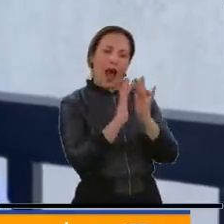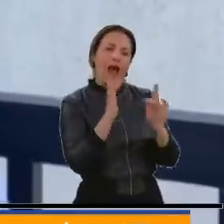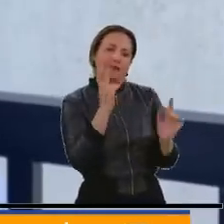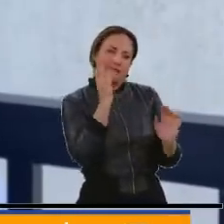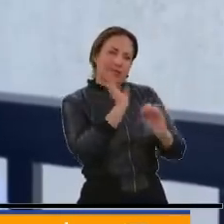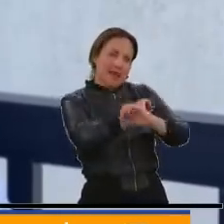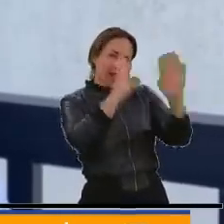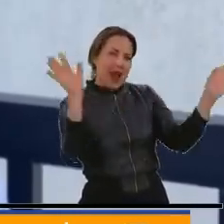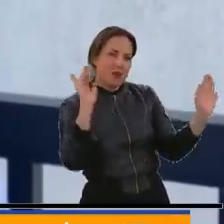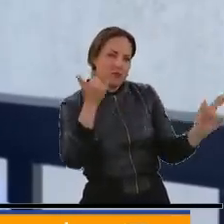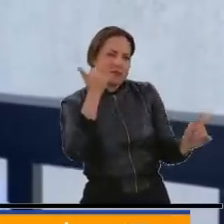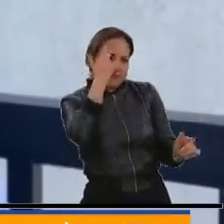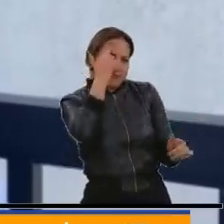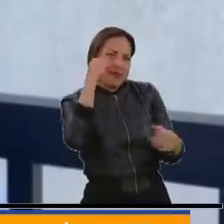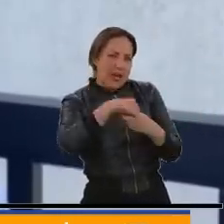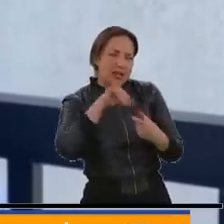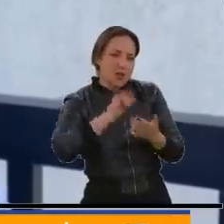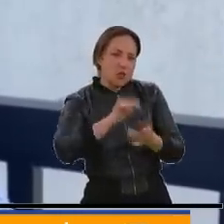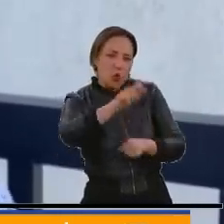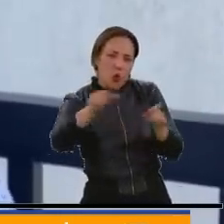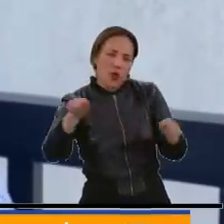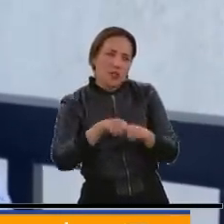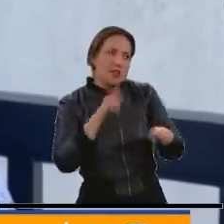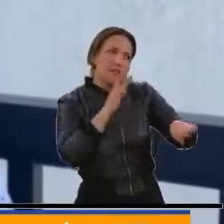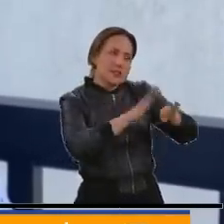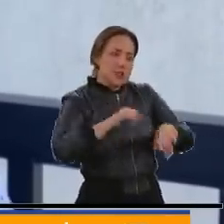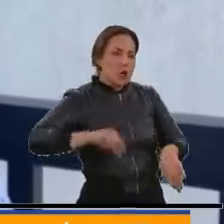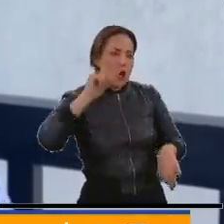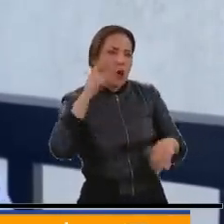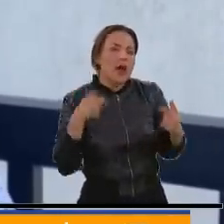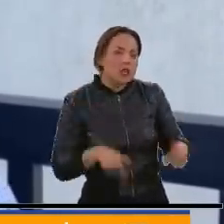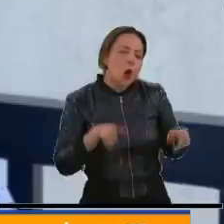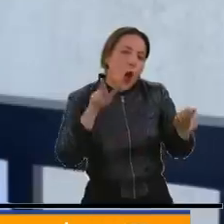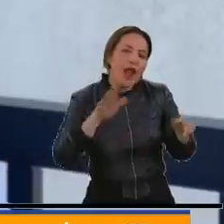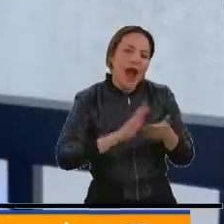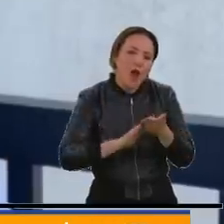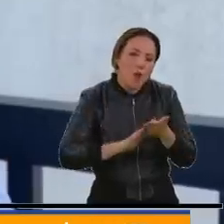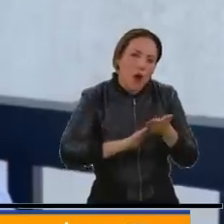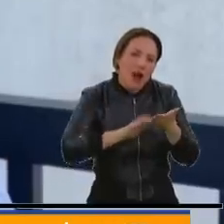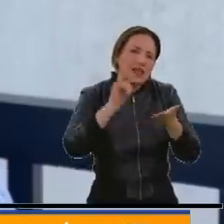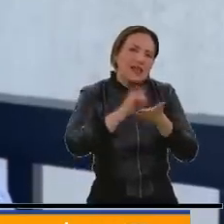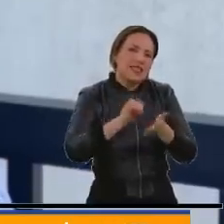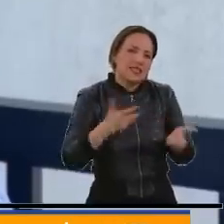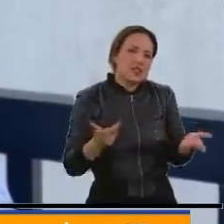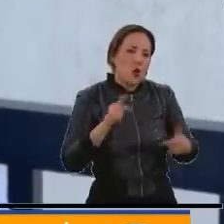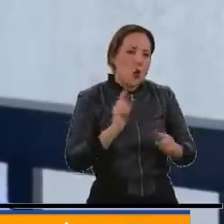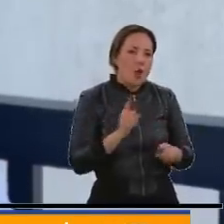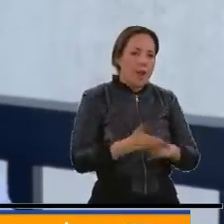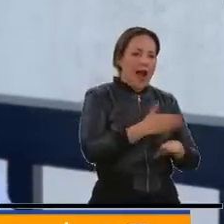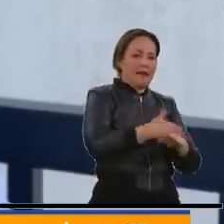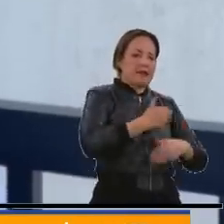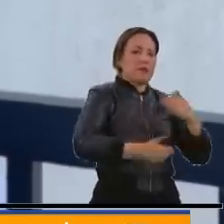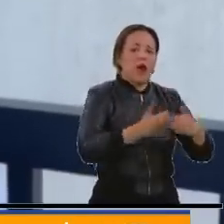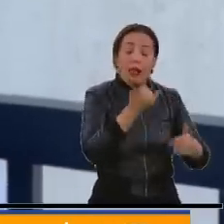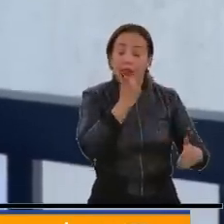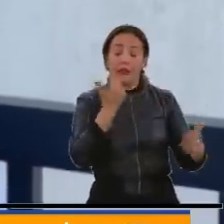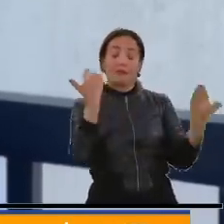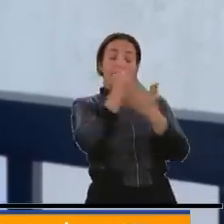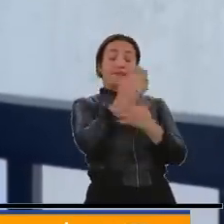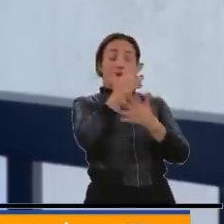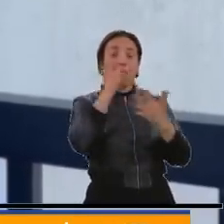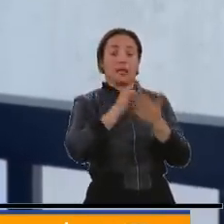eso es lo que busca el gobierno, y ojalá esto recomponga un poco todo ese proceso y corrija los errores de improvisación